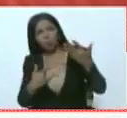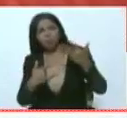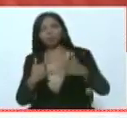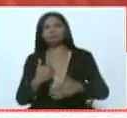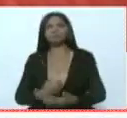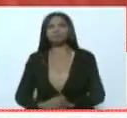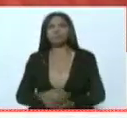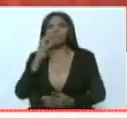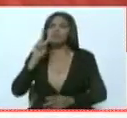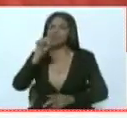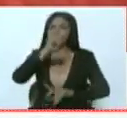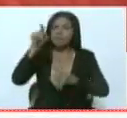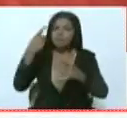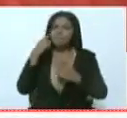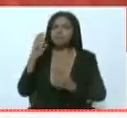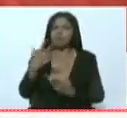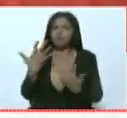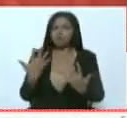Fíjense ustedes,